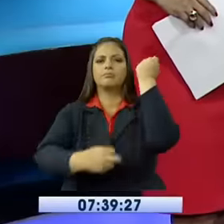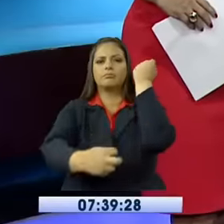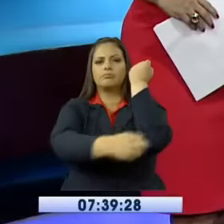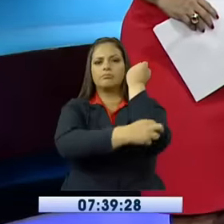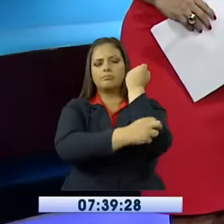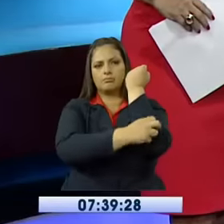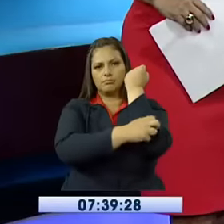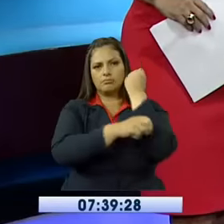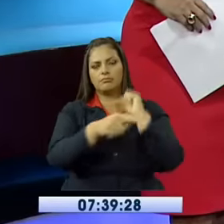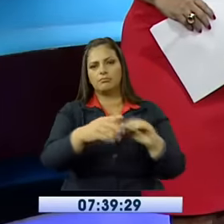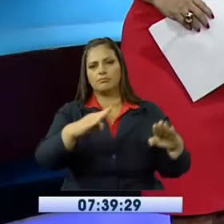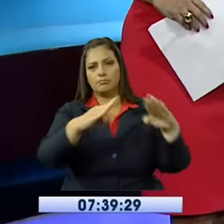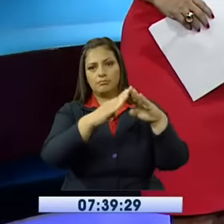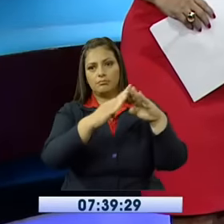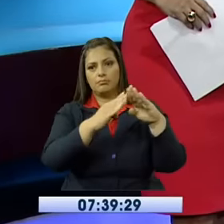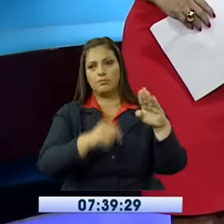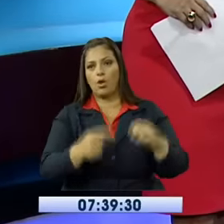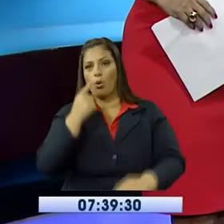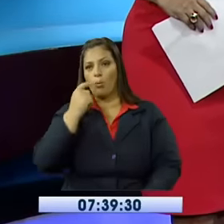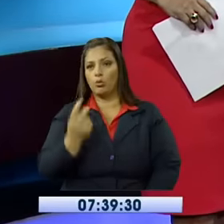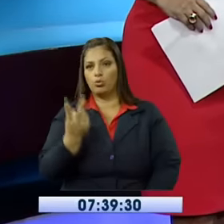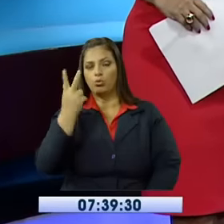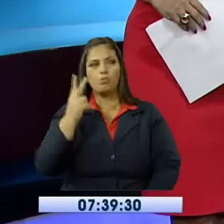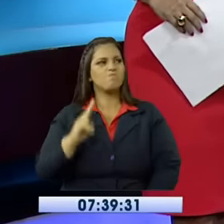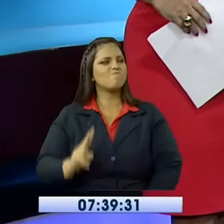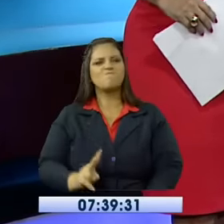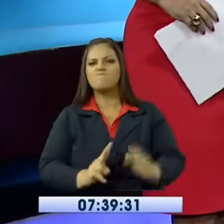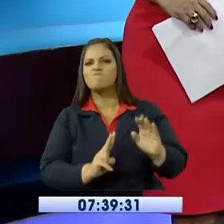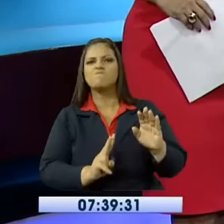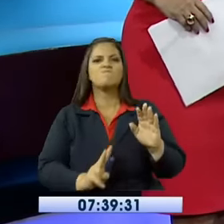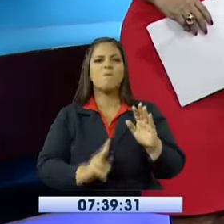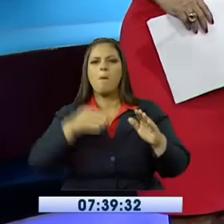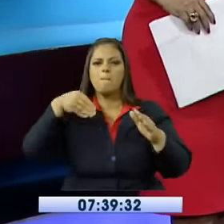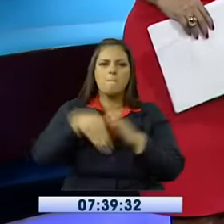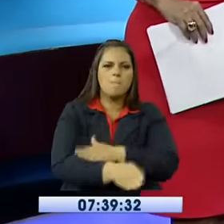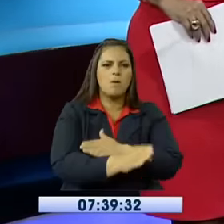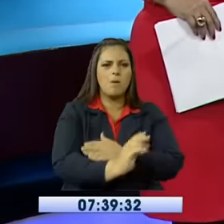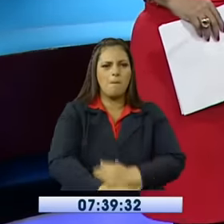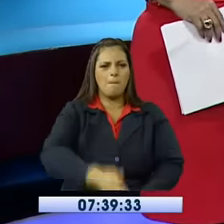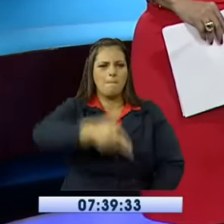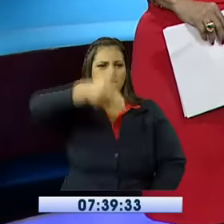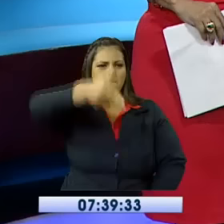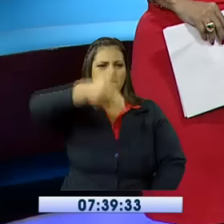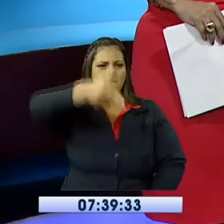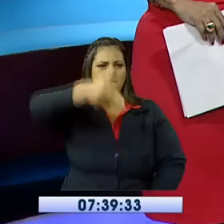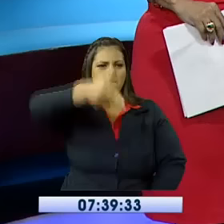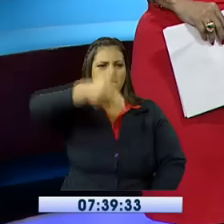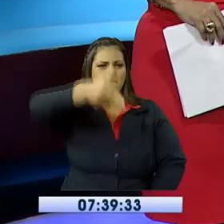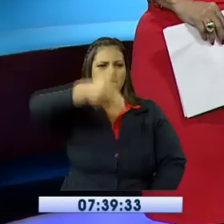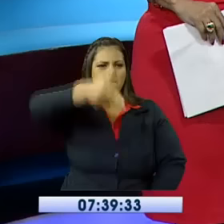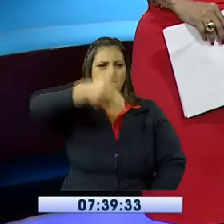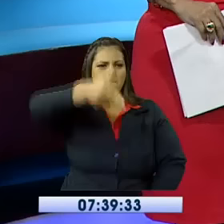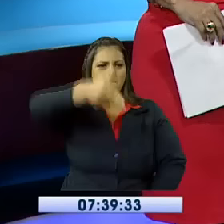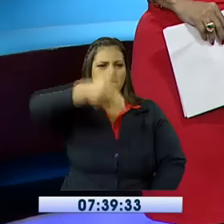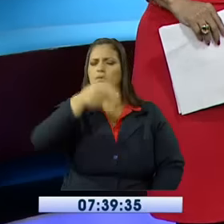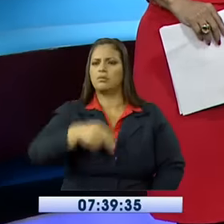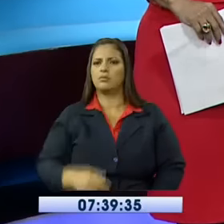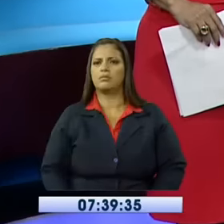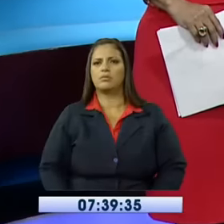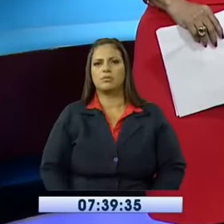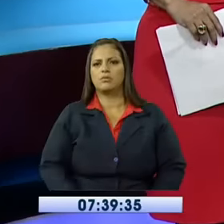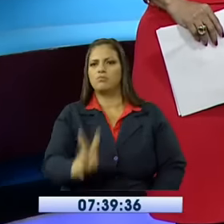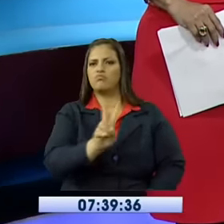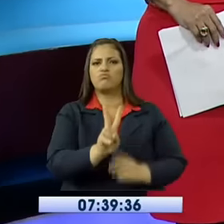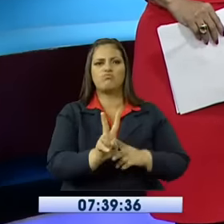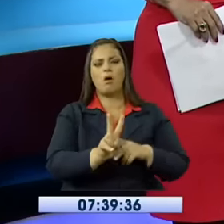y dispararon contra los presentes, dejando herido a uno de ellos. Las víctimas, amigos televidentes, lograron